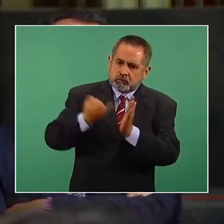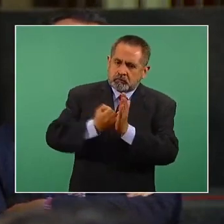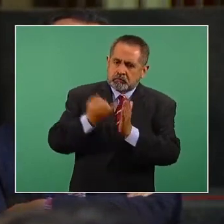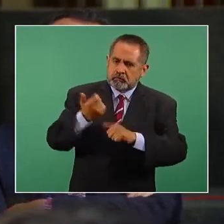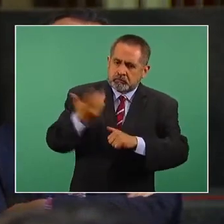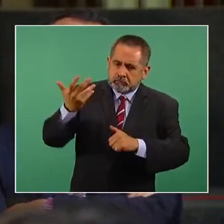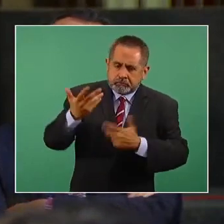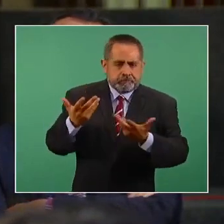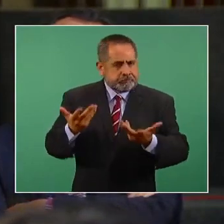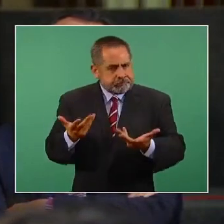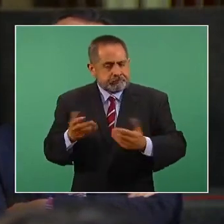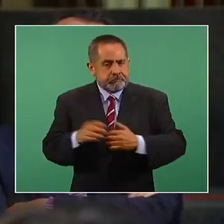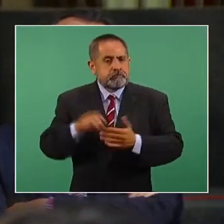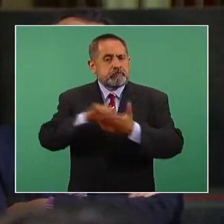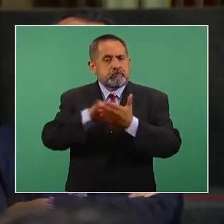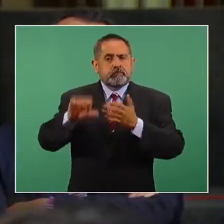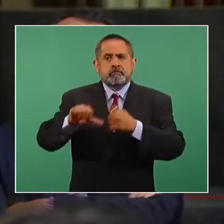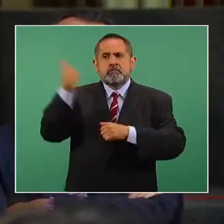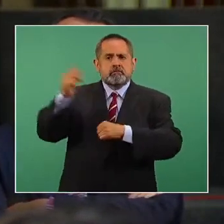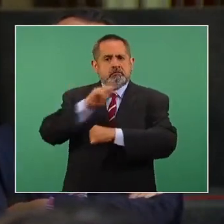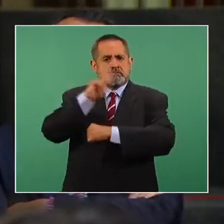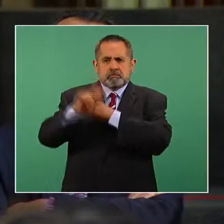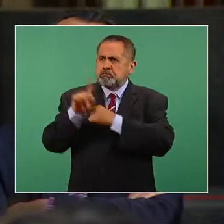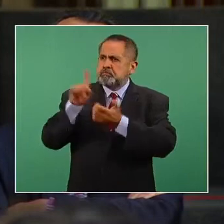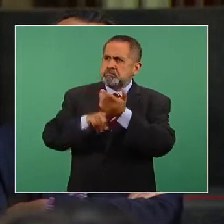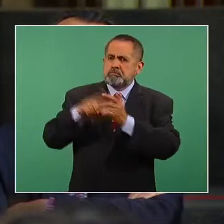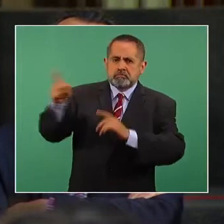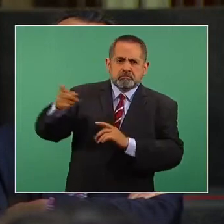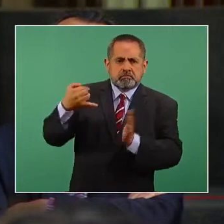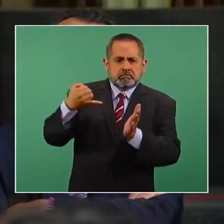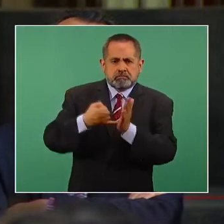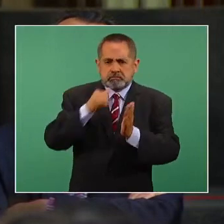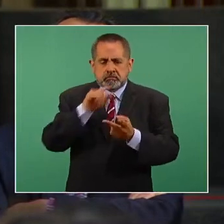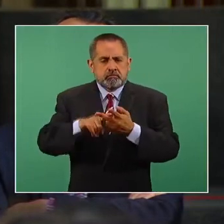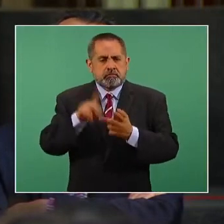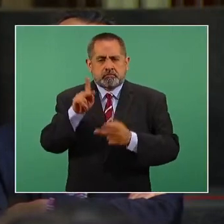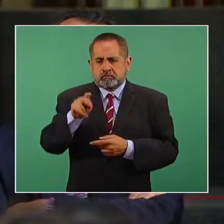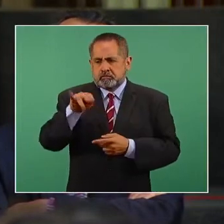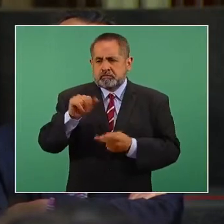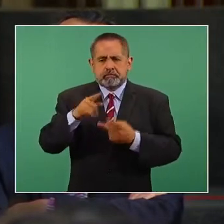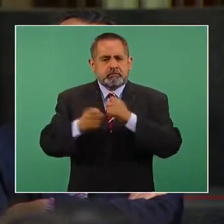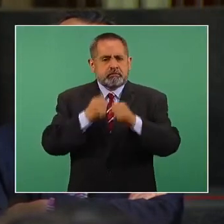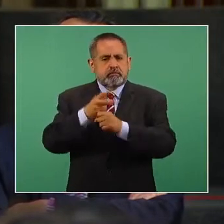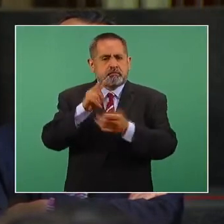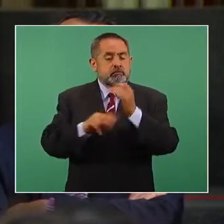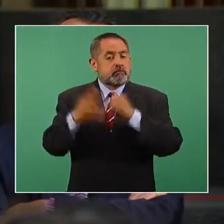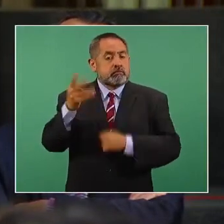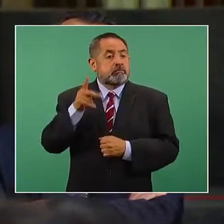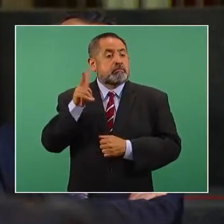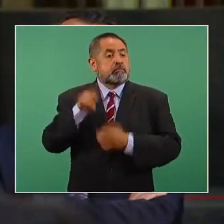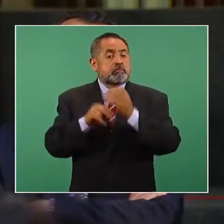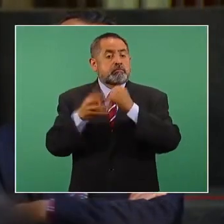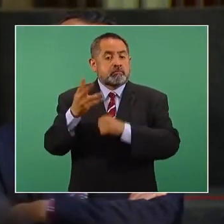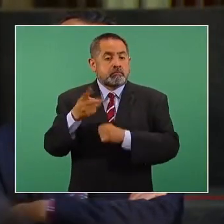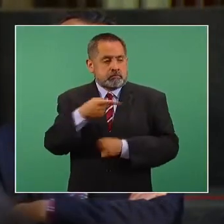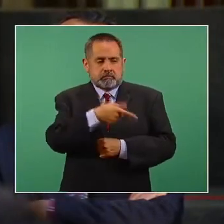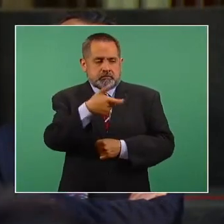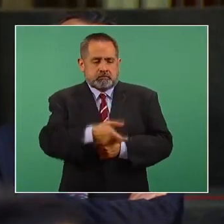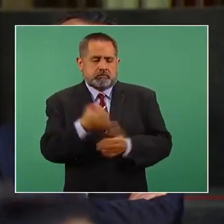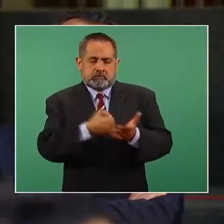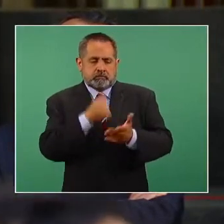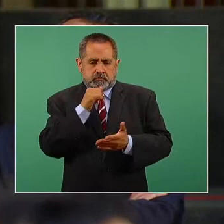Tenemos ejemplos en distintas latitudes del mundo, como en Kenia en 2004, que fue el primer país en eliminar este